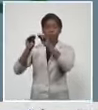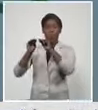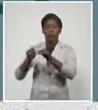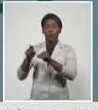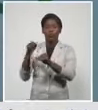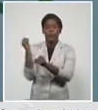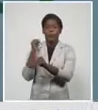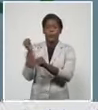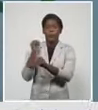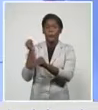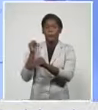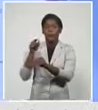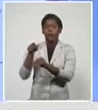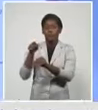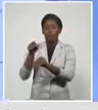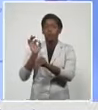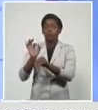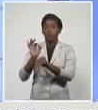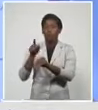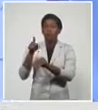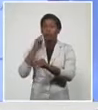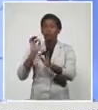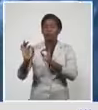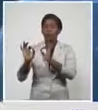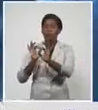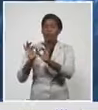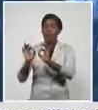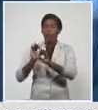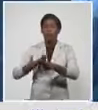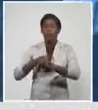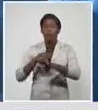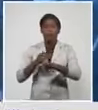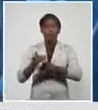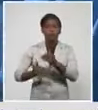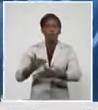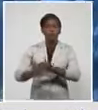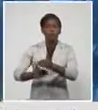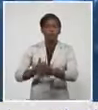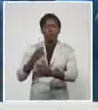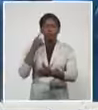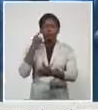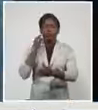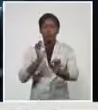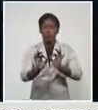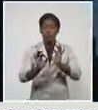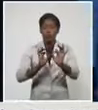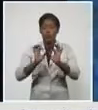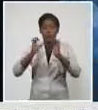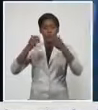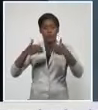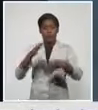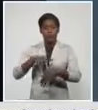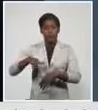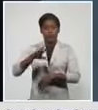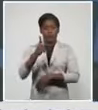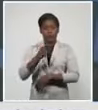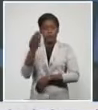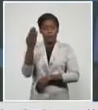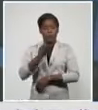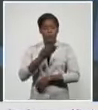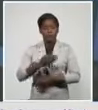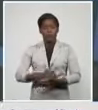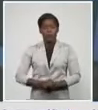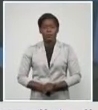y 8 grados. Iniciará de esta forma un proceso que ofrece seguridad y calidad de vida a los cubanos. Desde Guantánamo,